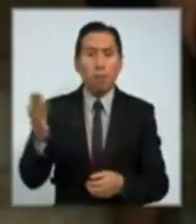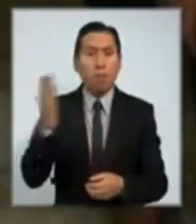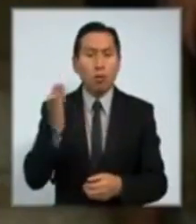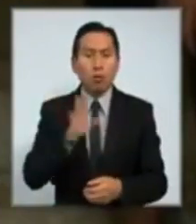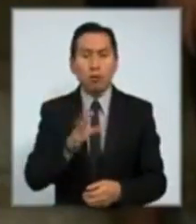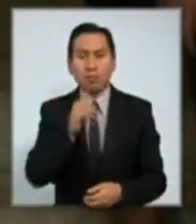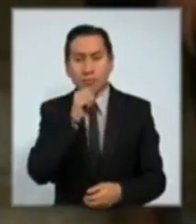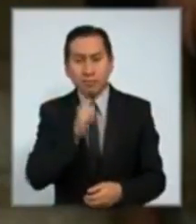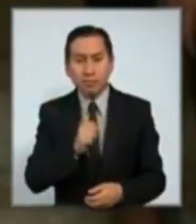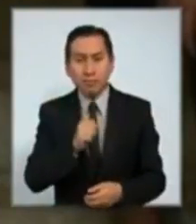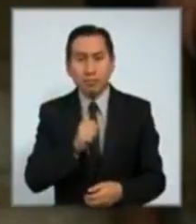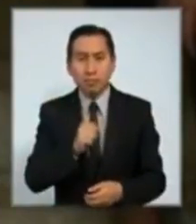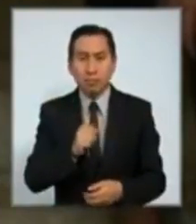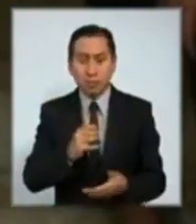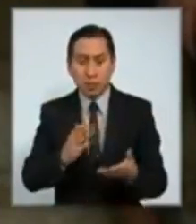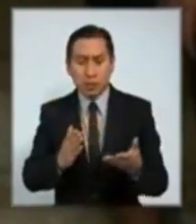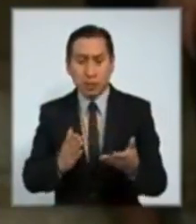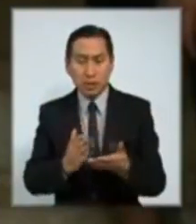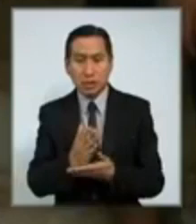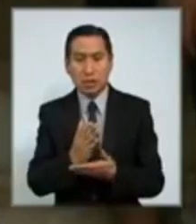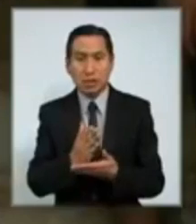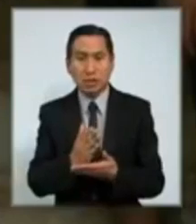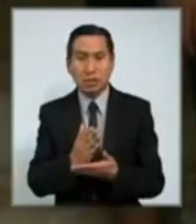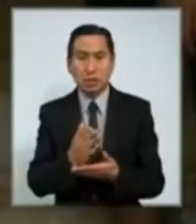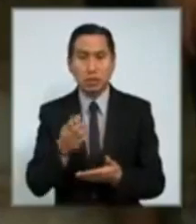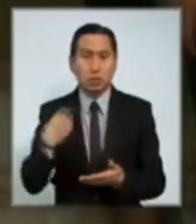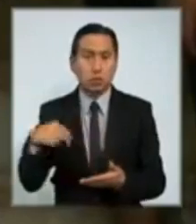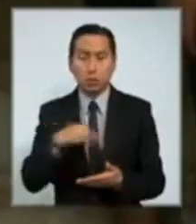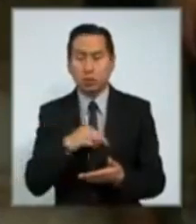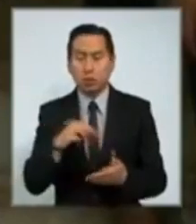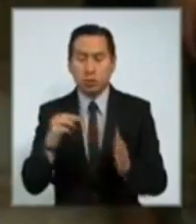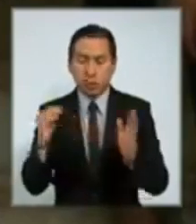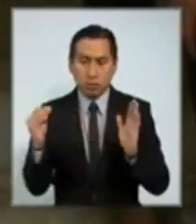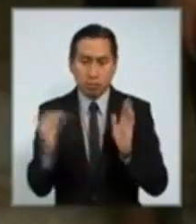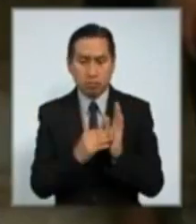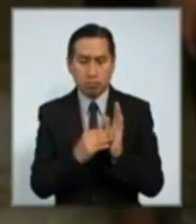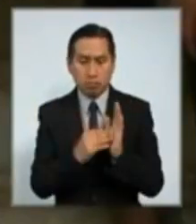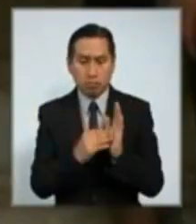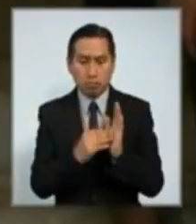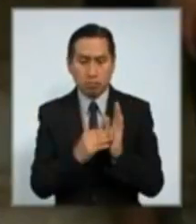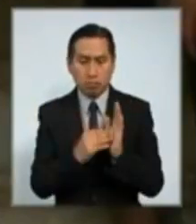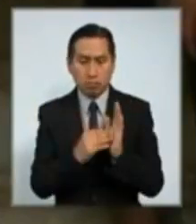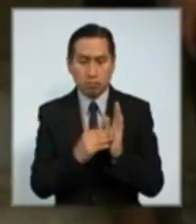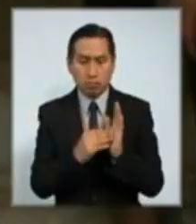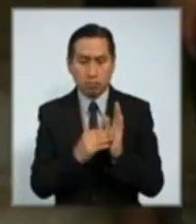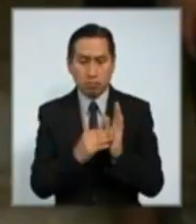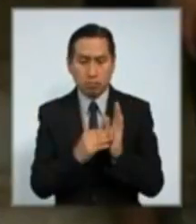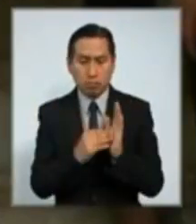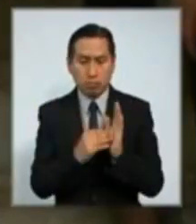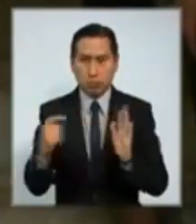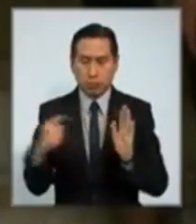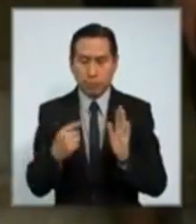dignidad con la autorización que estamos estableciendo mediante un decreto.